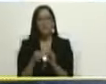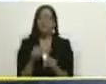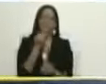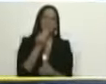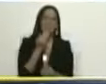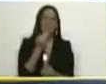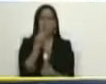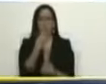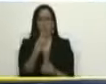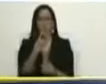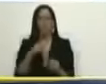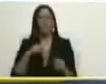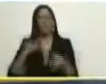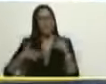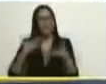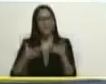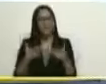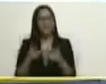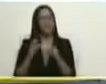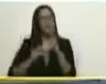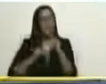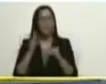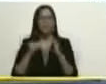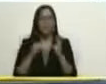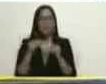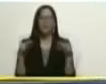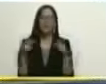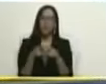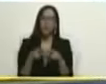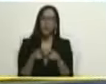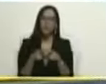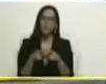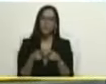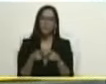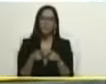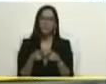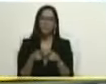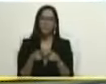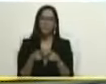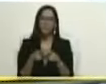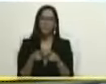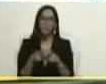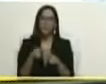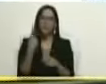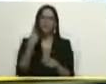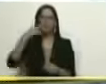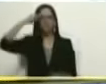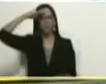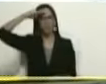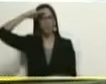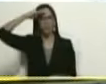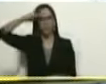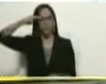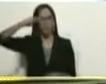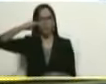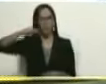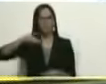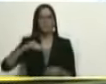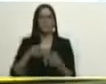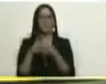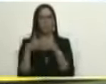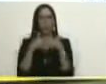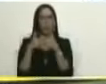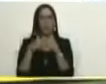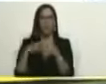Recientemente vimos un hecho que comentaba en la reunión. Un soldado de la Fuerza Aérea de los Estados